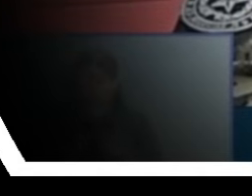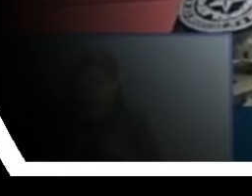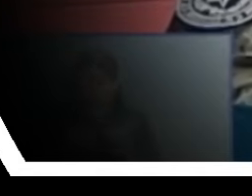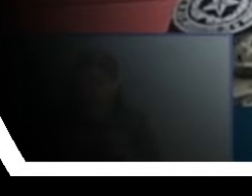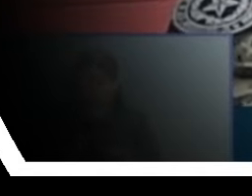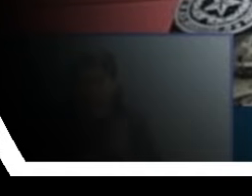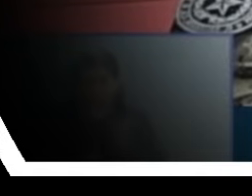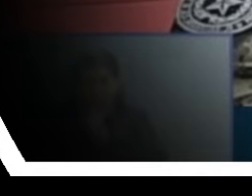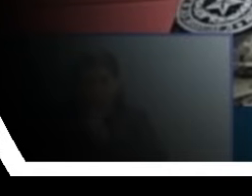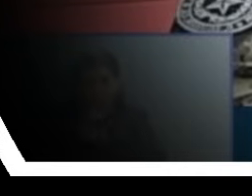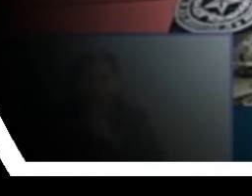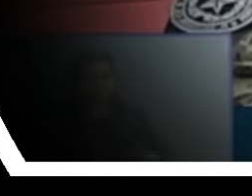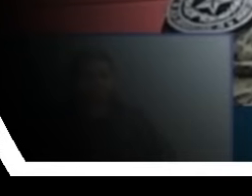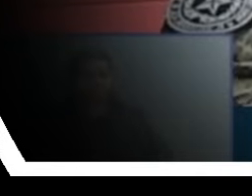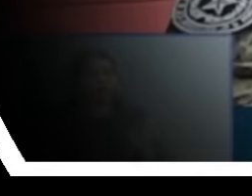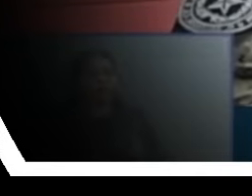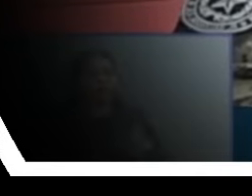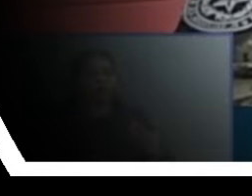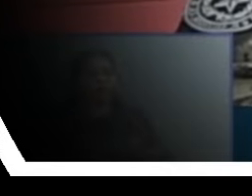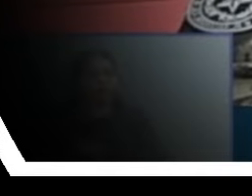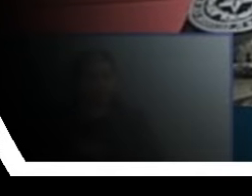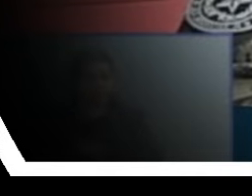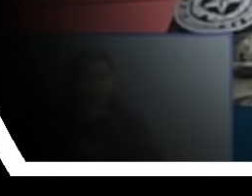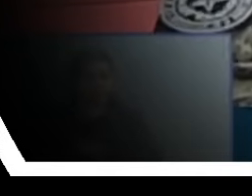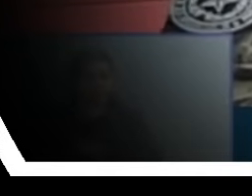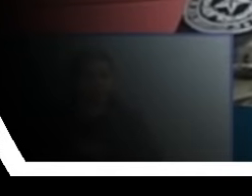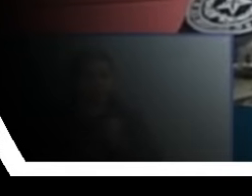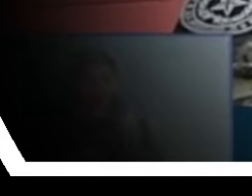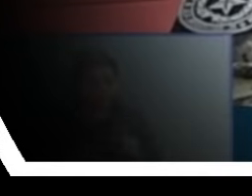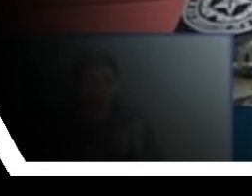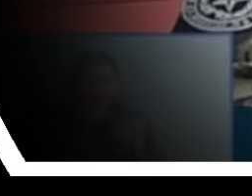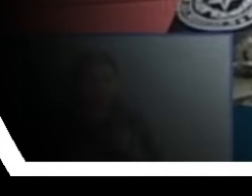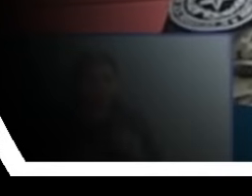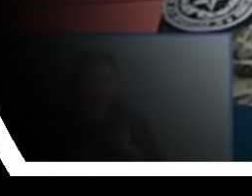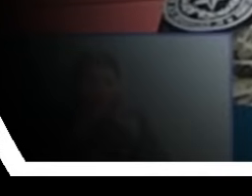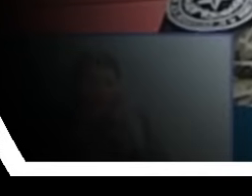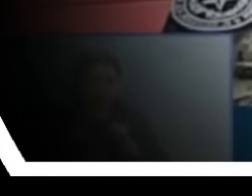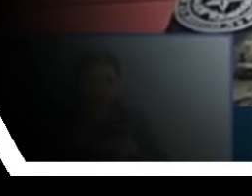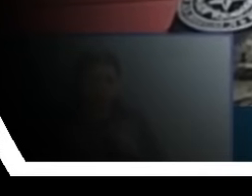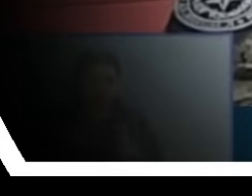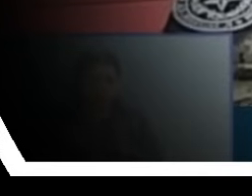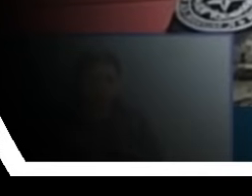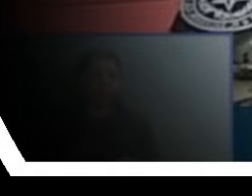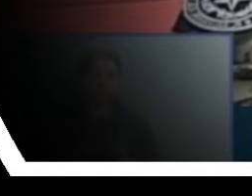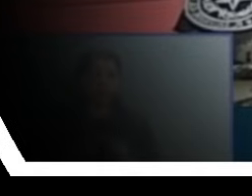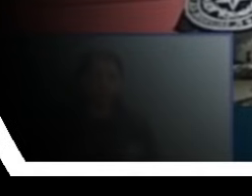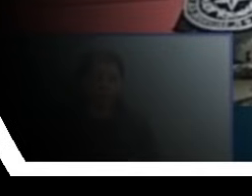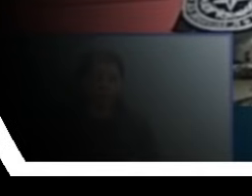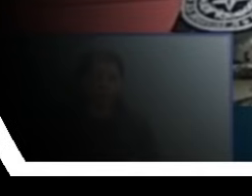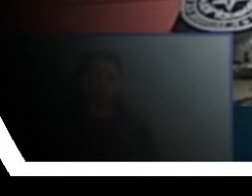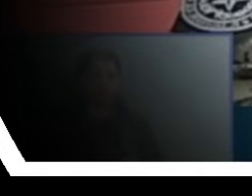república que nosotros estamos para respetar la ley pero que la